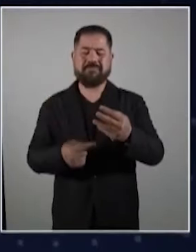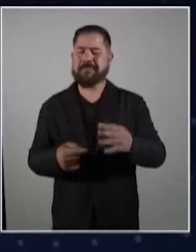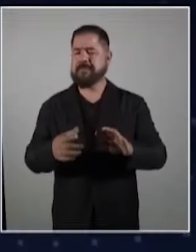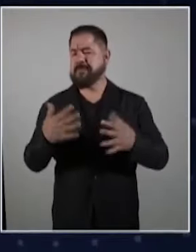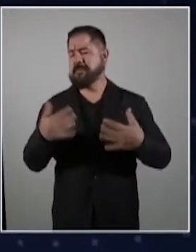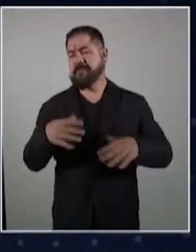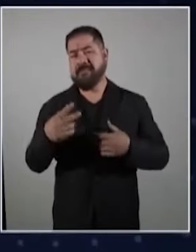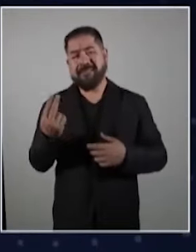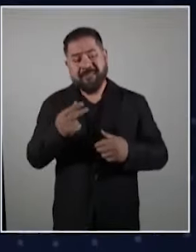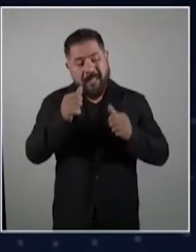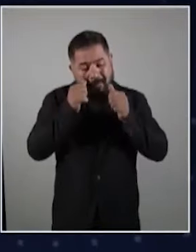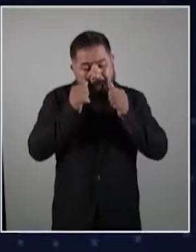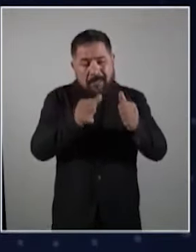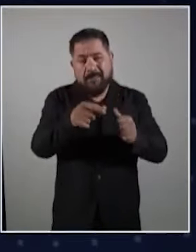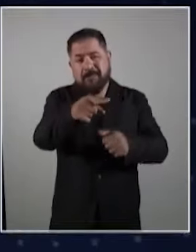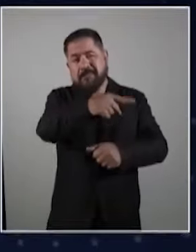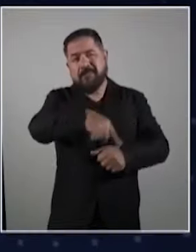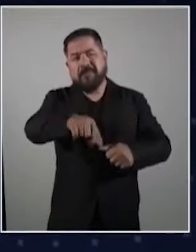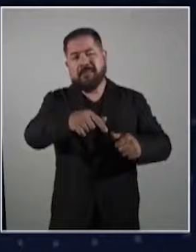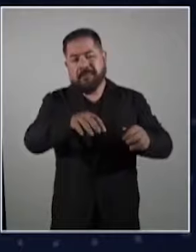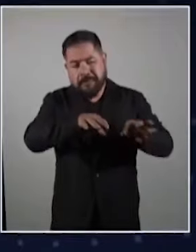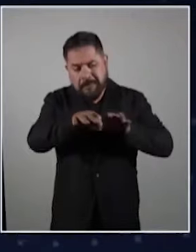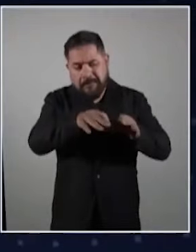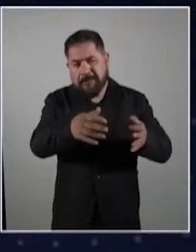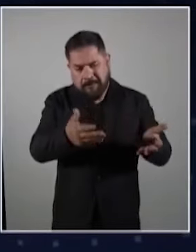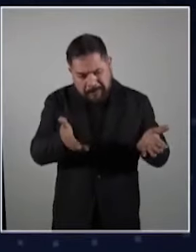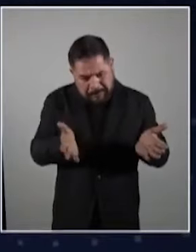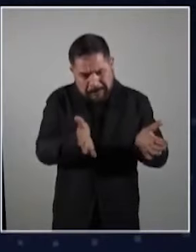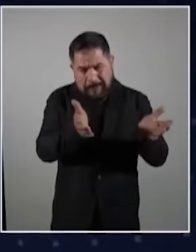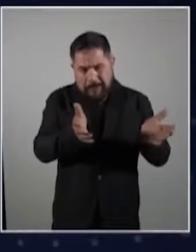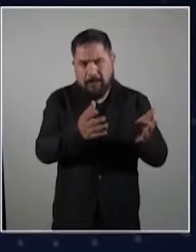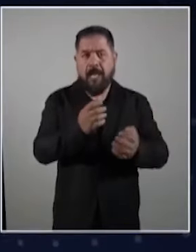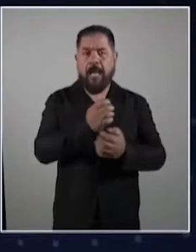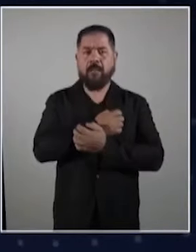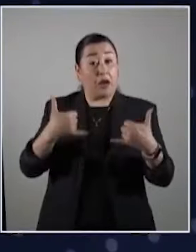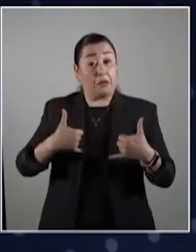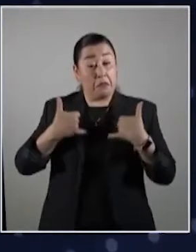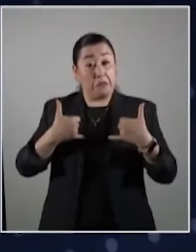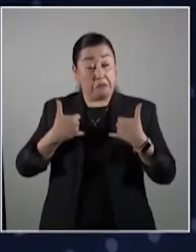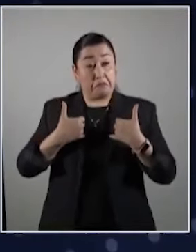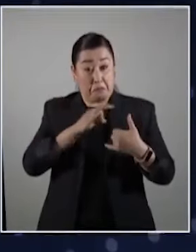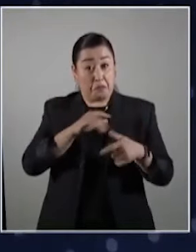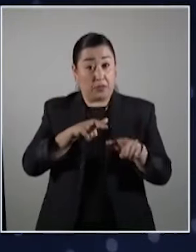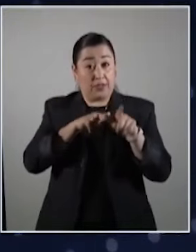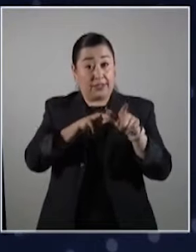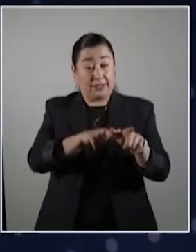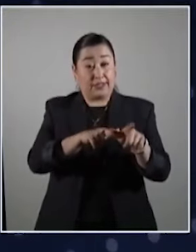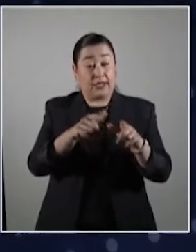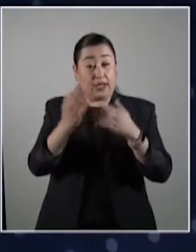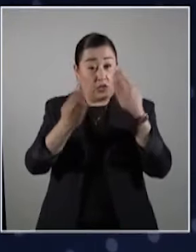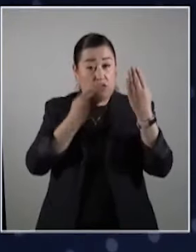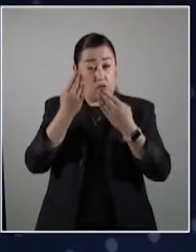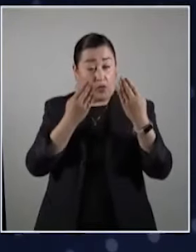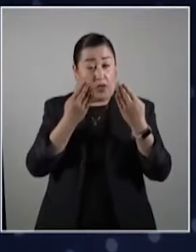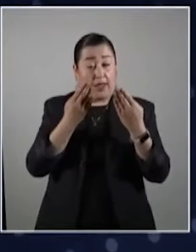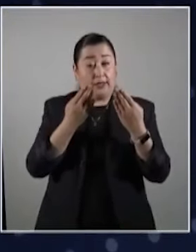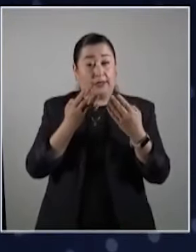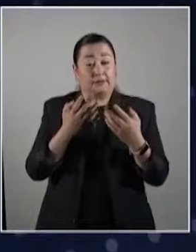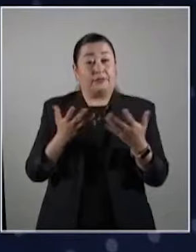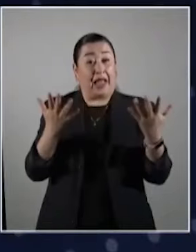realmente escucharlos y trabajar con ellos y sacarlos adelante la educación siempre ha sido mi prioridad vamos a desarrollar un fondo en el